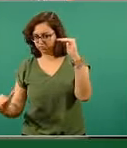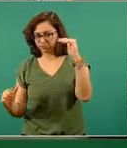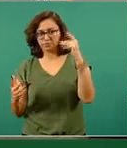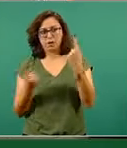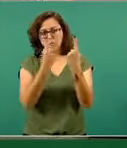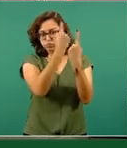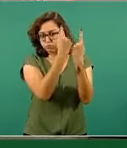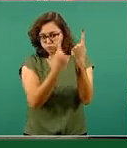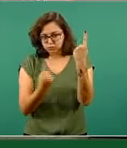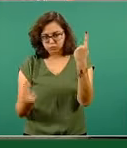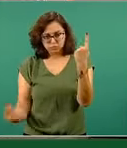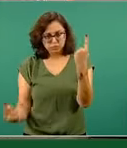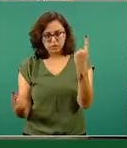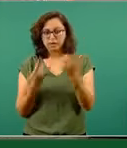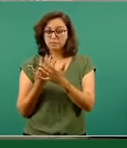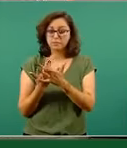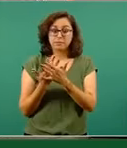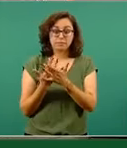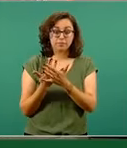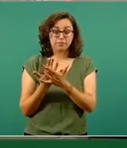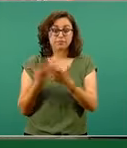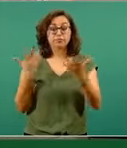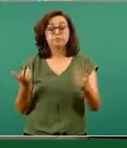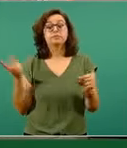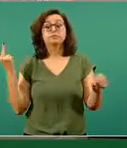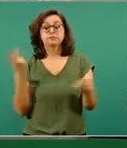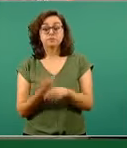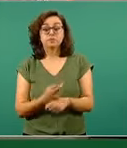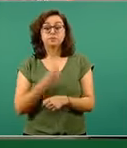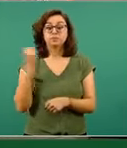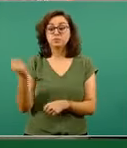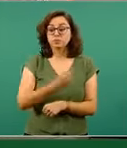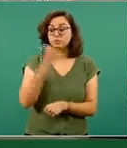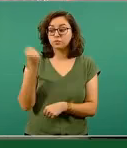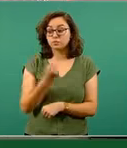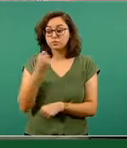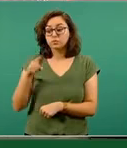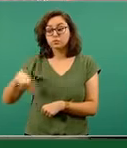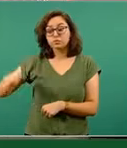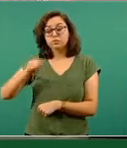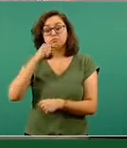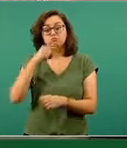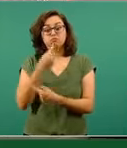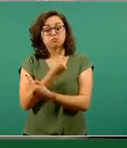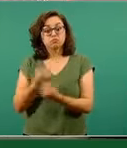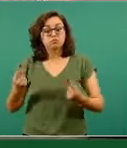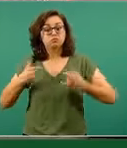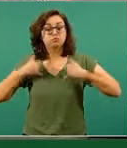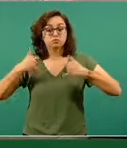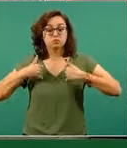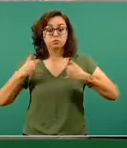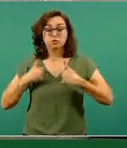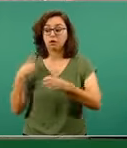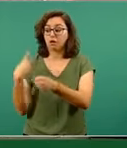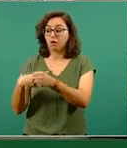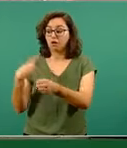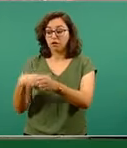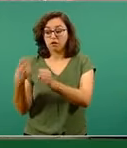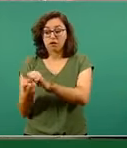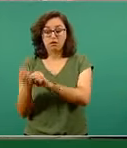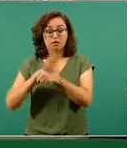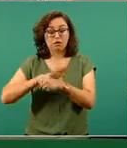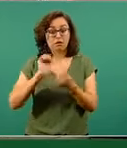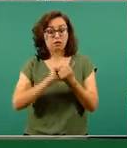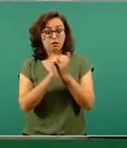afortunadamente los menores de edad, las personas menores de edad, tienen menor probabilidad de complicarse. Y eso